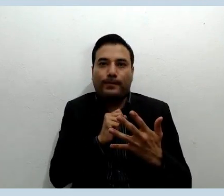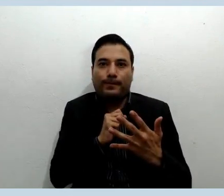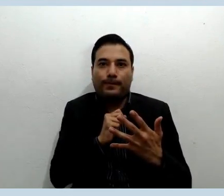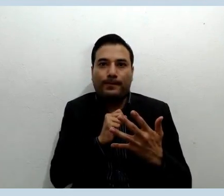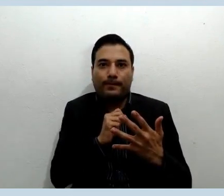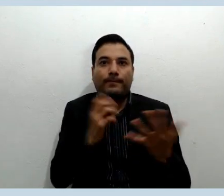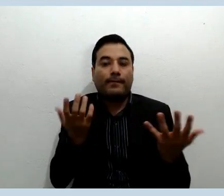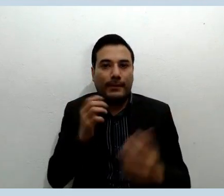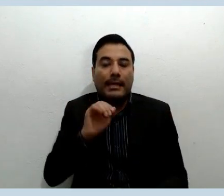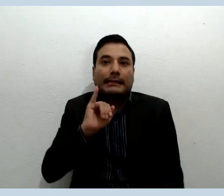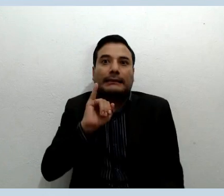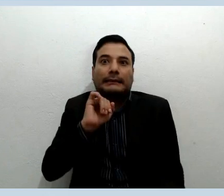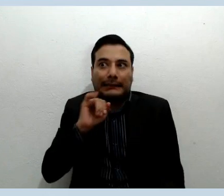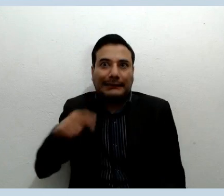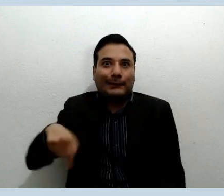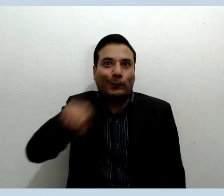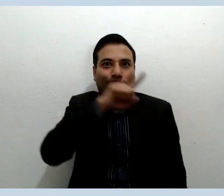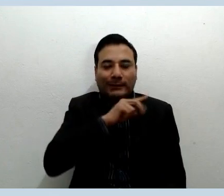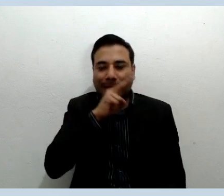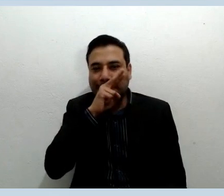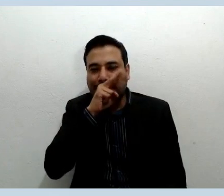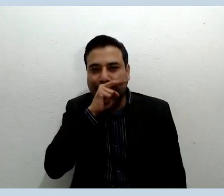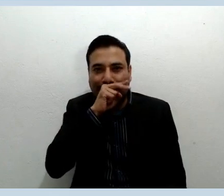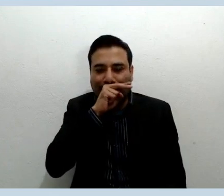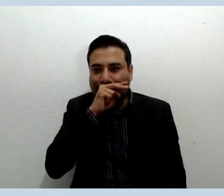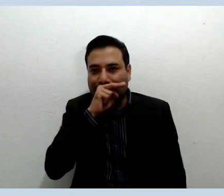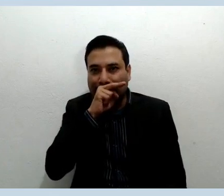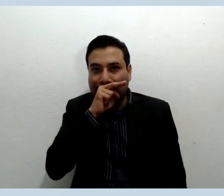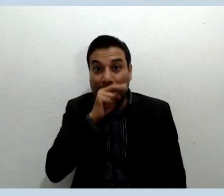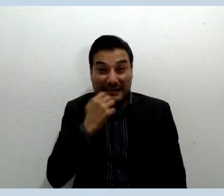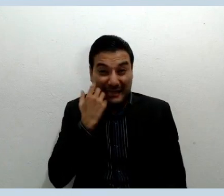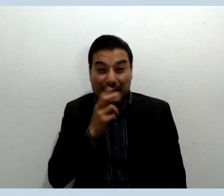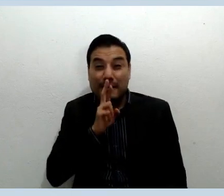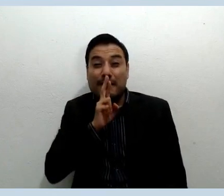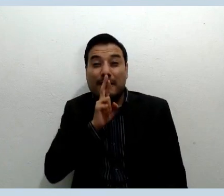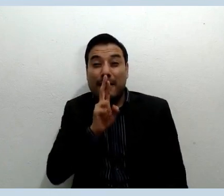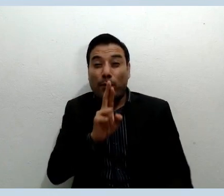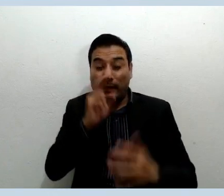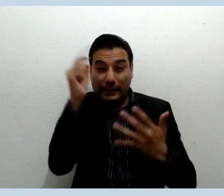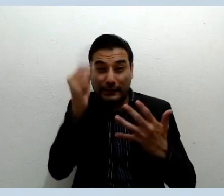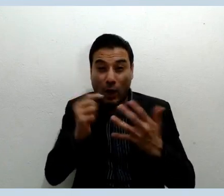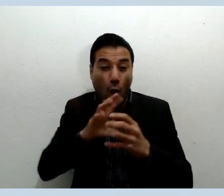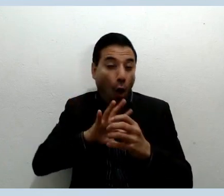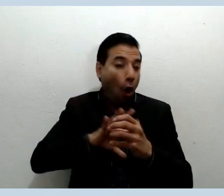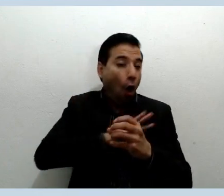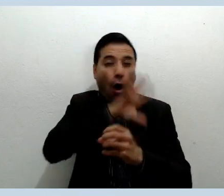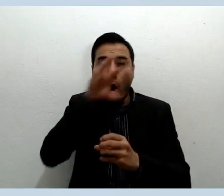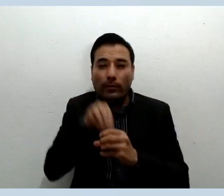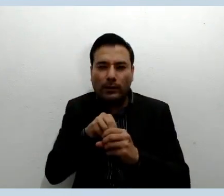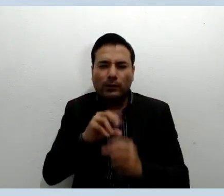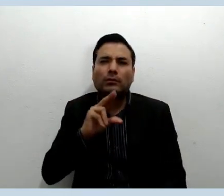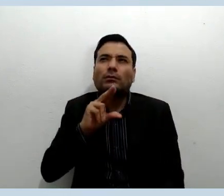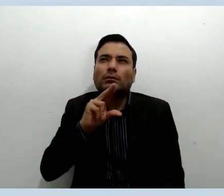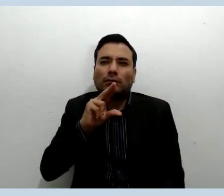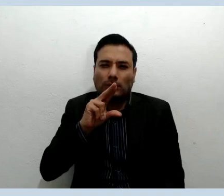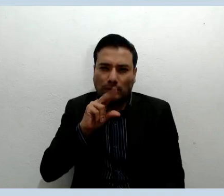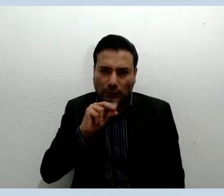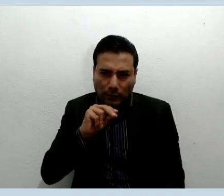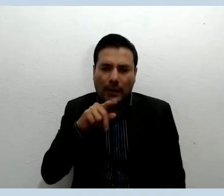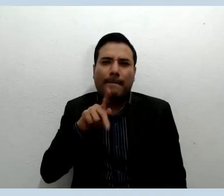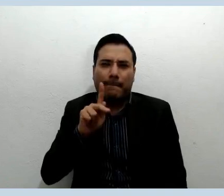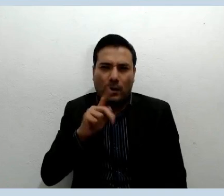con un poco de preocupación de no acaparar todo eso Pero sí con pues tratando de encontrar formas en las que al menos existan